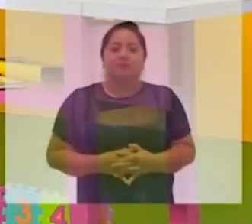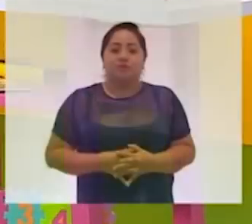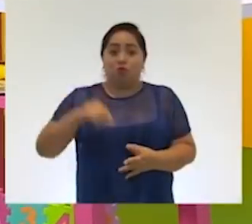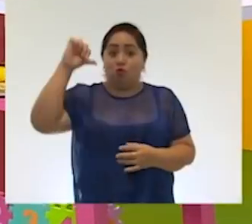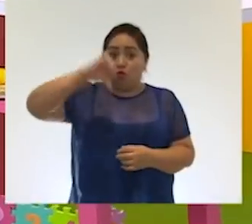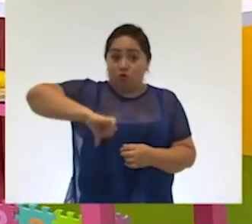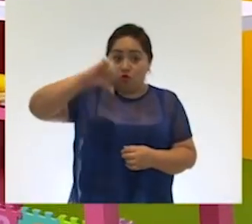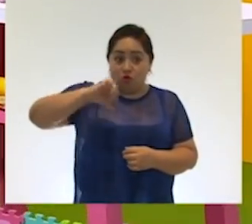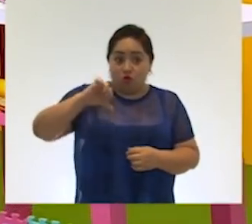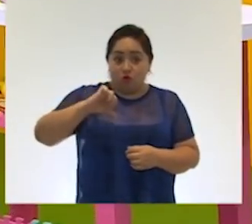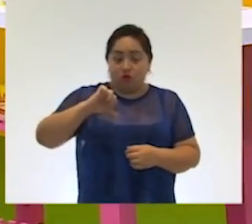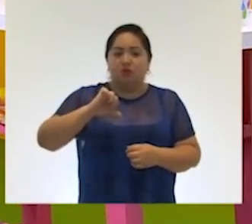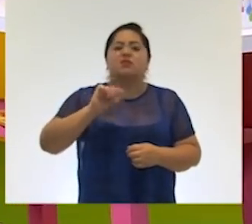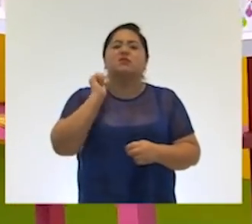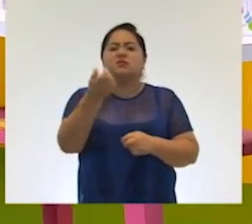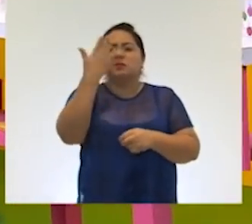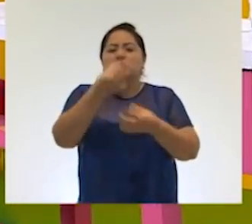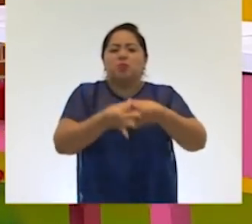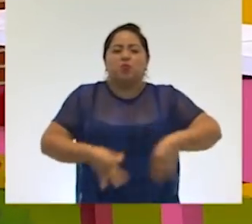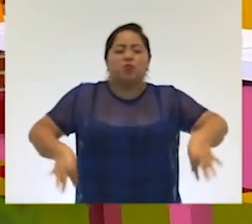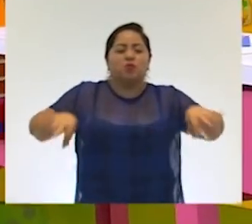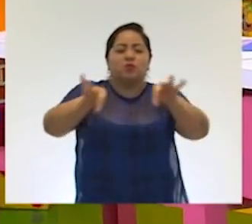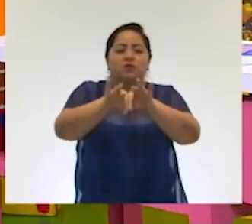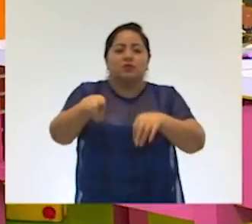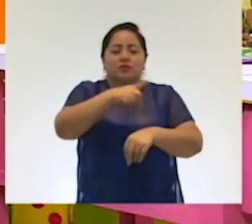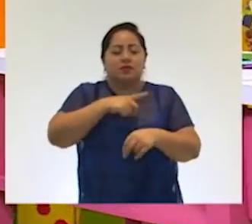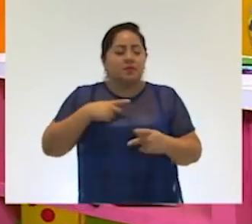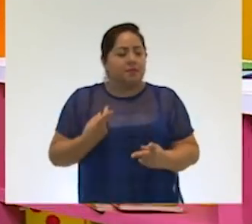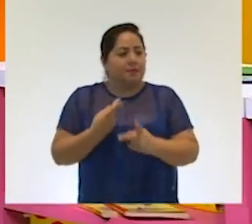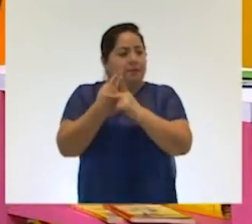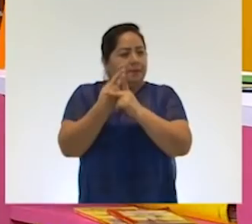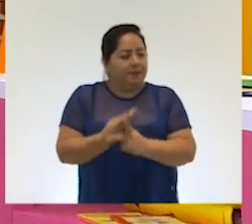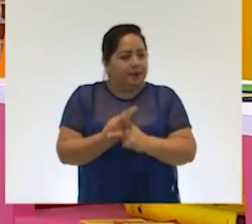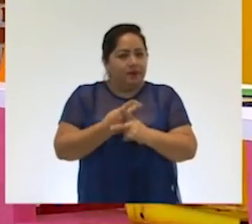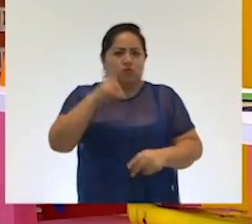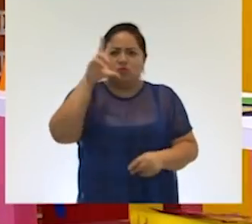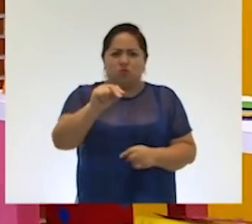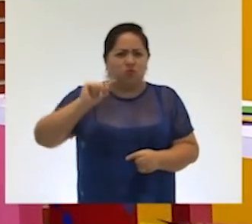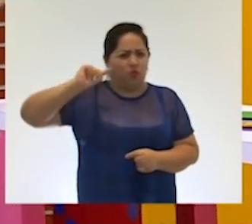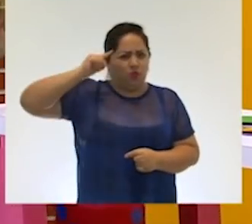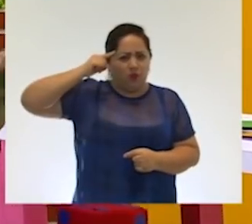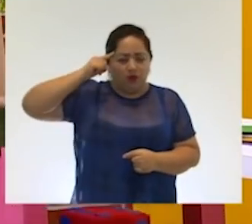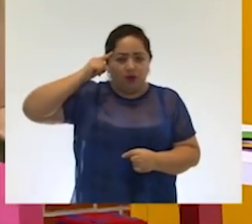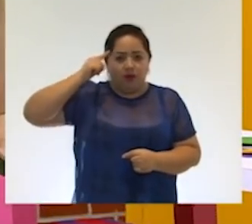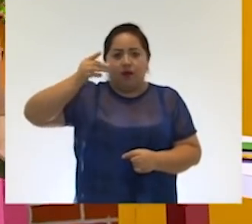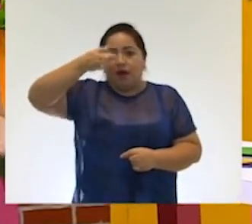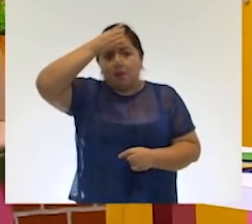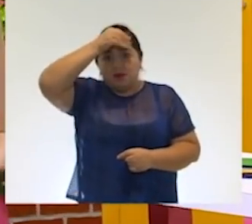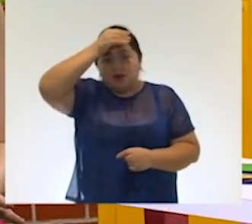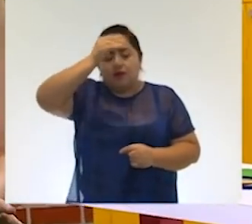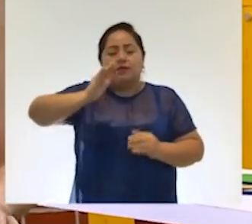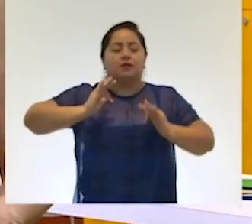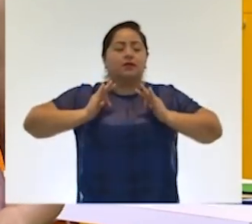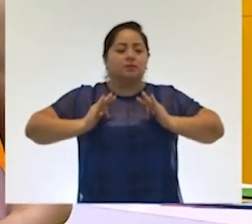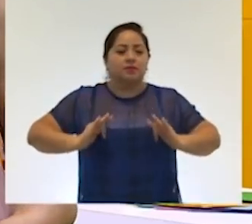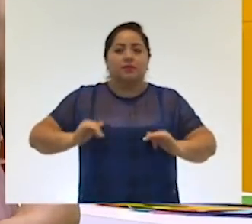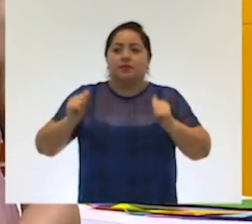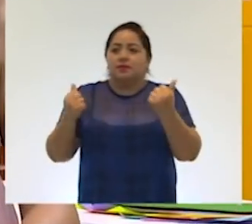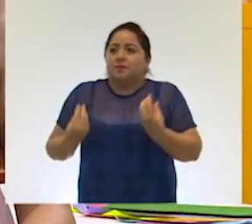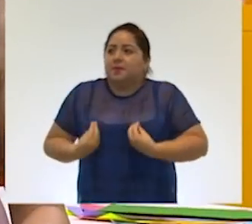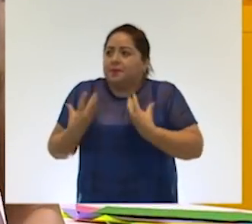Hoy hablaremos de la importancia de ser pacientes, no enojarnos, aprender a calmarnos y convivir con los